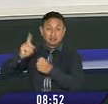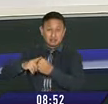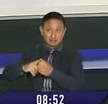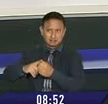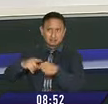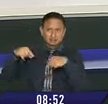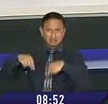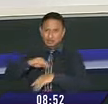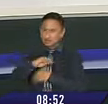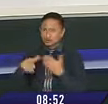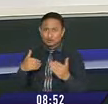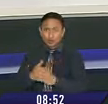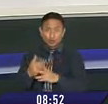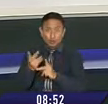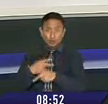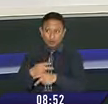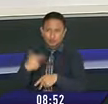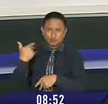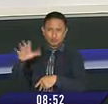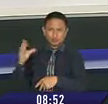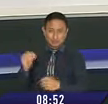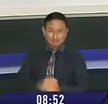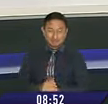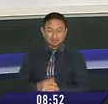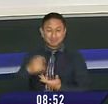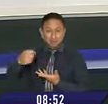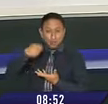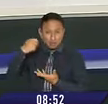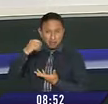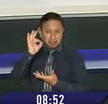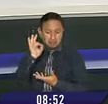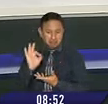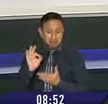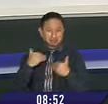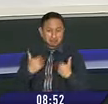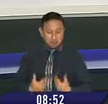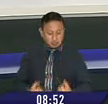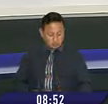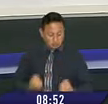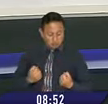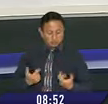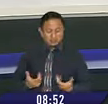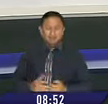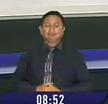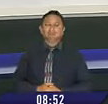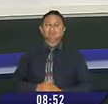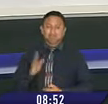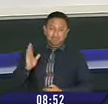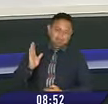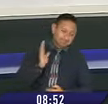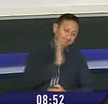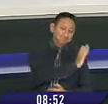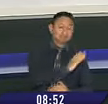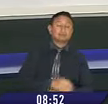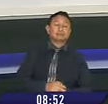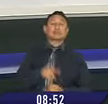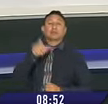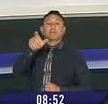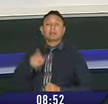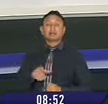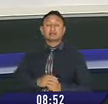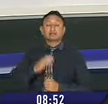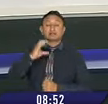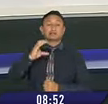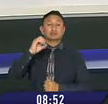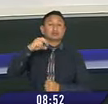capital usted encuentra una gran variedad de frutas, así que aliméntese sano para que esté bien con su salud. Y le comento ahora que los moradores de